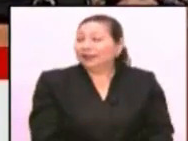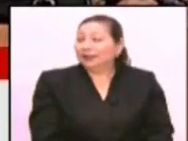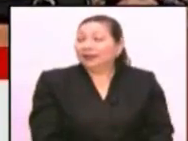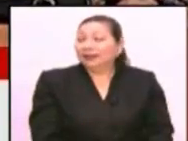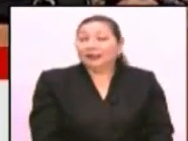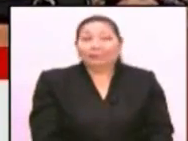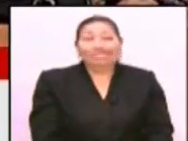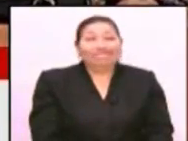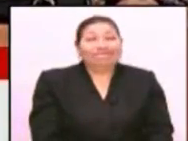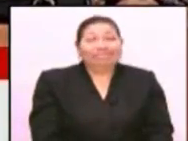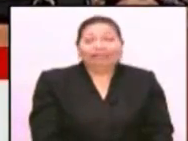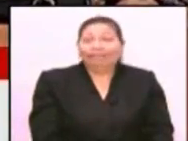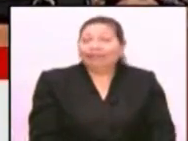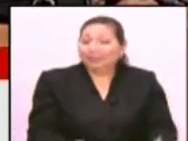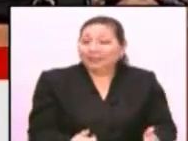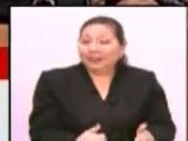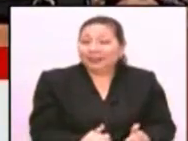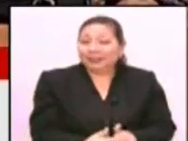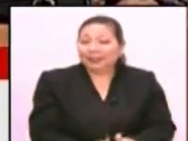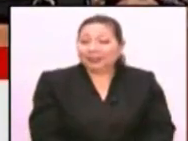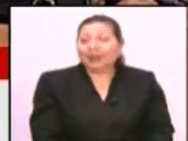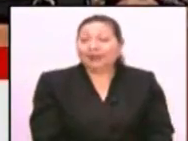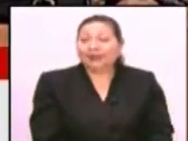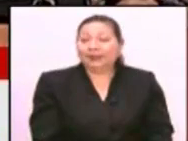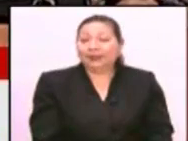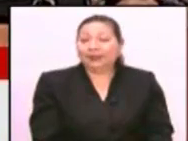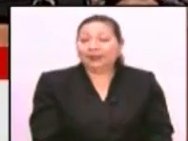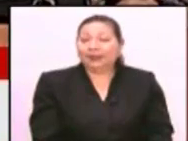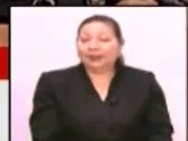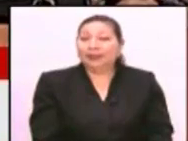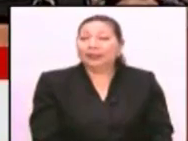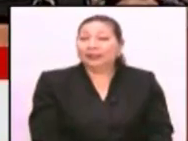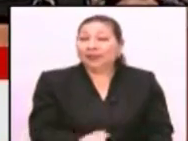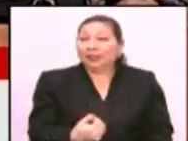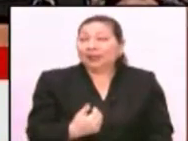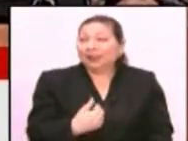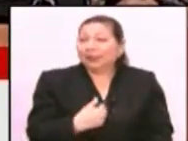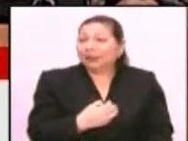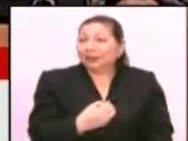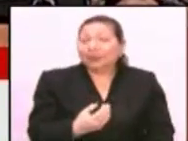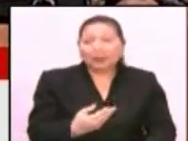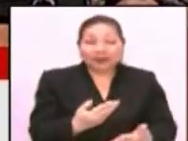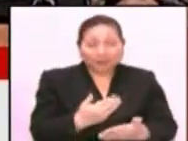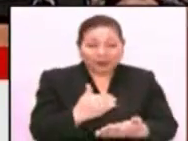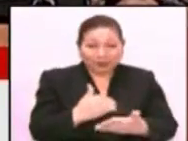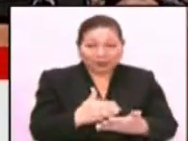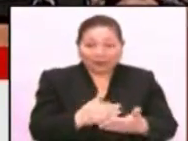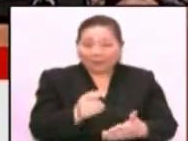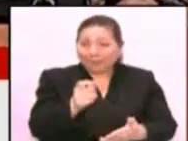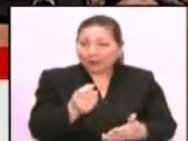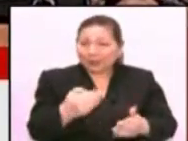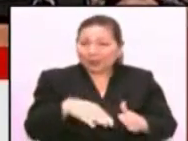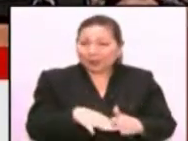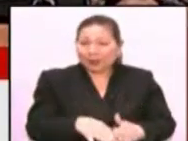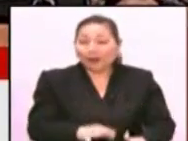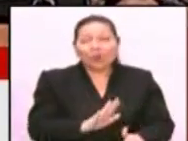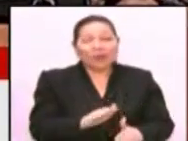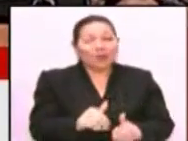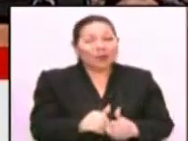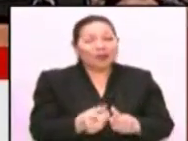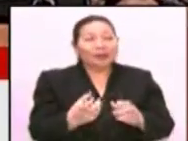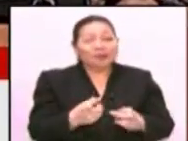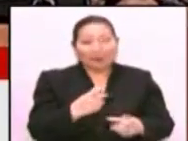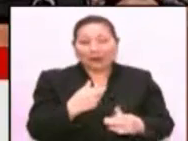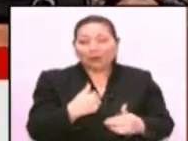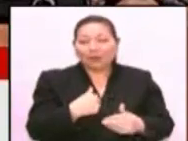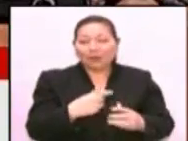sea, ¿cómo? Y es una traba. Que es un tema, lo que sí, tenga o no tenga un registro personal interno, todos los internos en